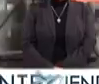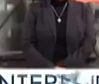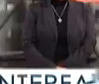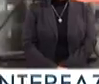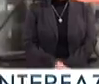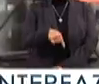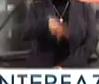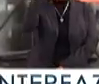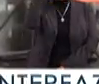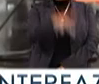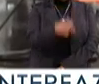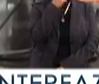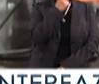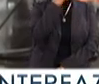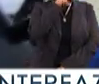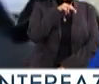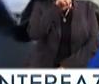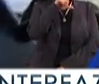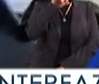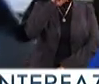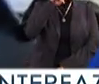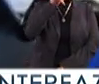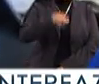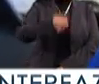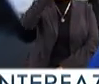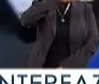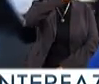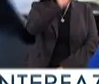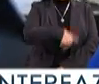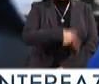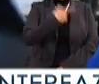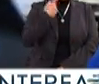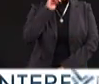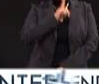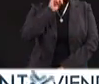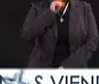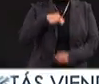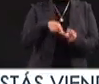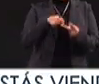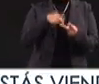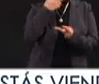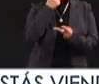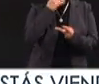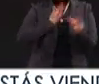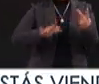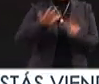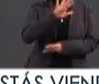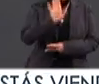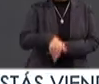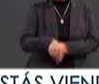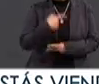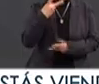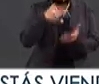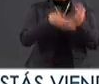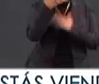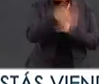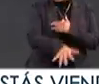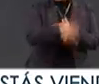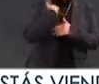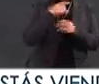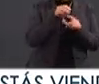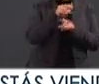en México la diabetes mellitus es la primera causa de muerte entre las mujeres y la segunda entre los hombres solo en 2010